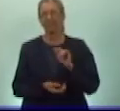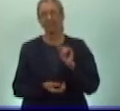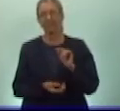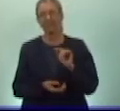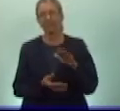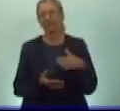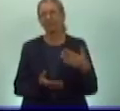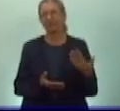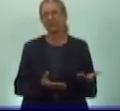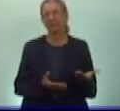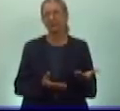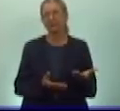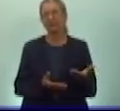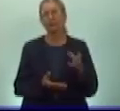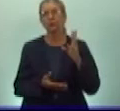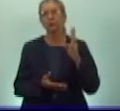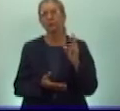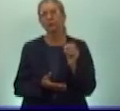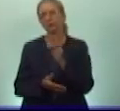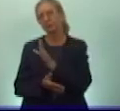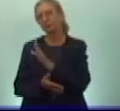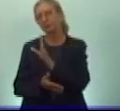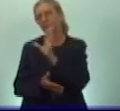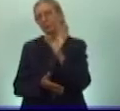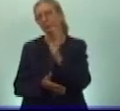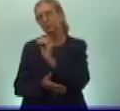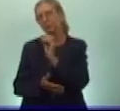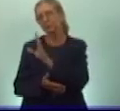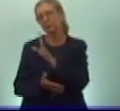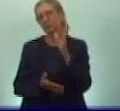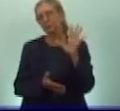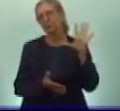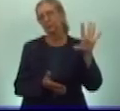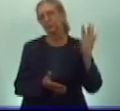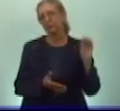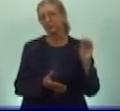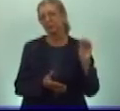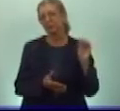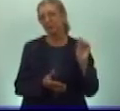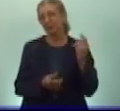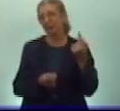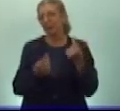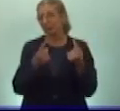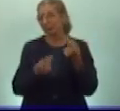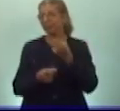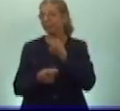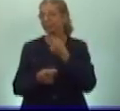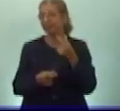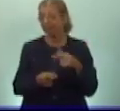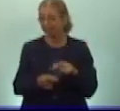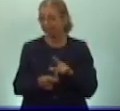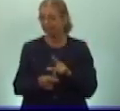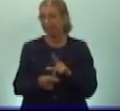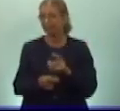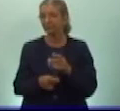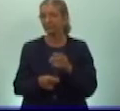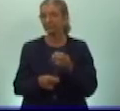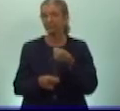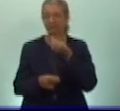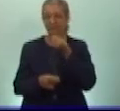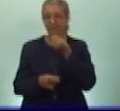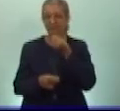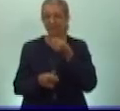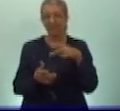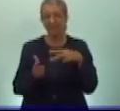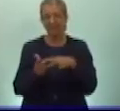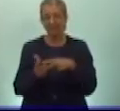precisamente los números del 0 al 50 que sean divisibles por 5, ya hemos visto algunos ejemplos de cuando un número es divisible